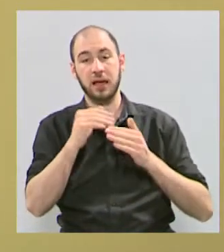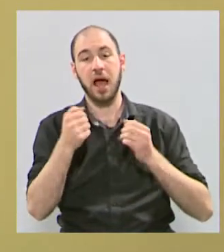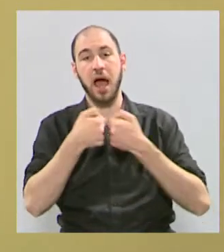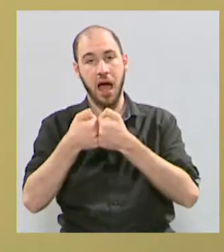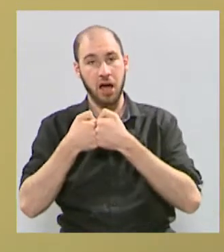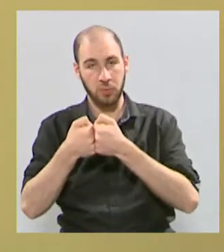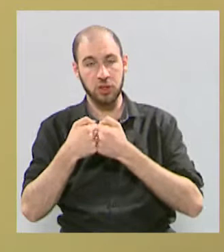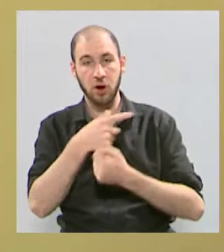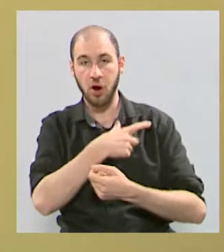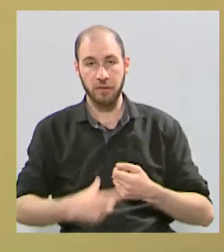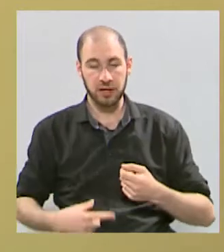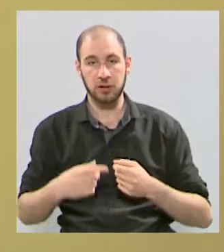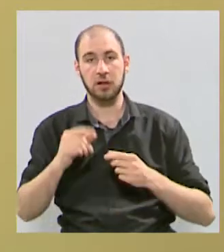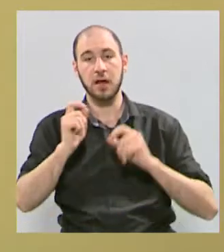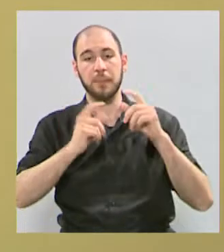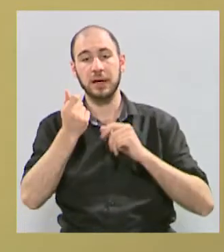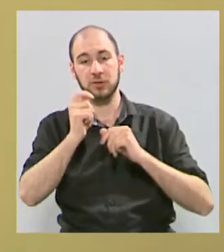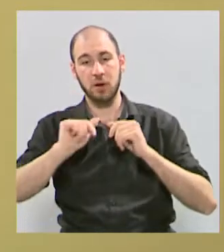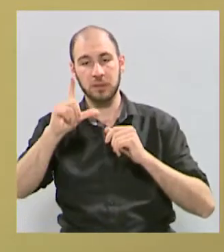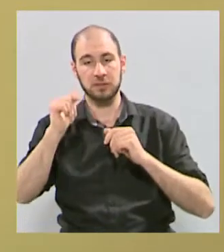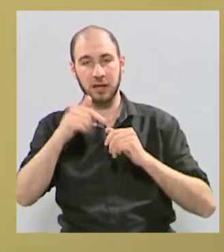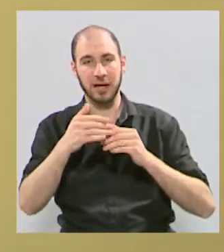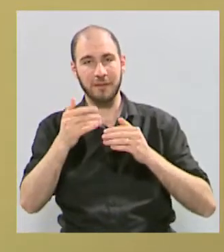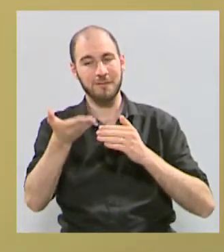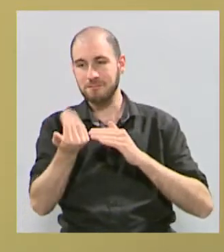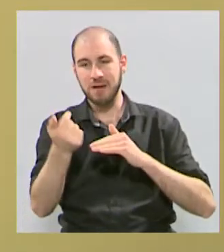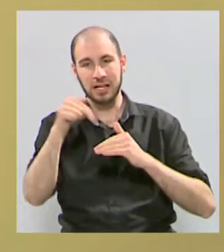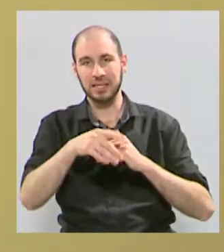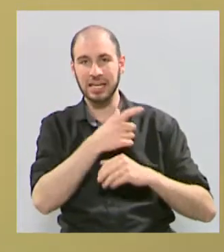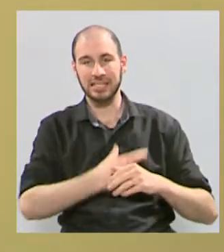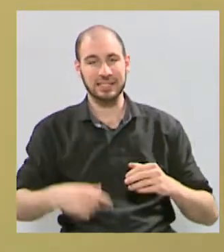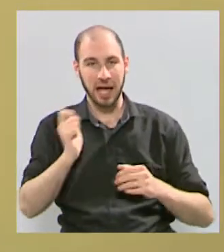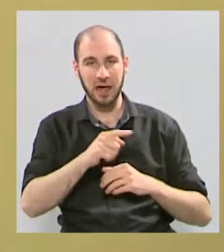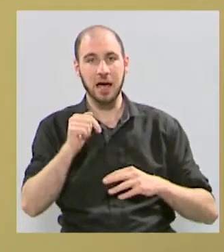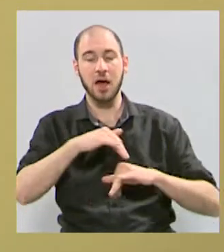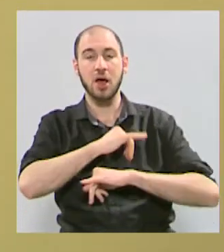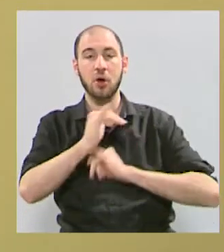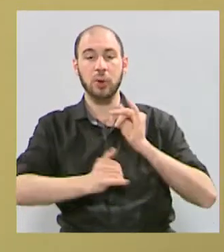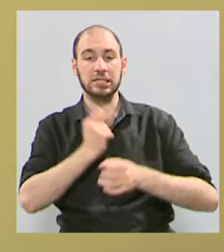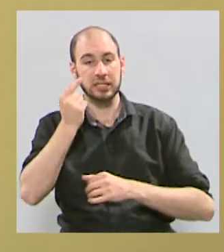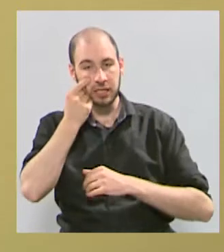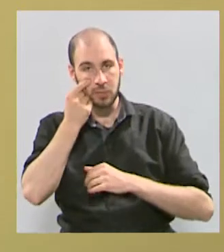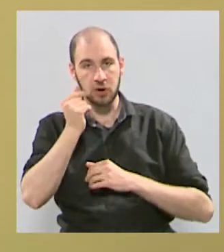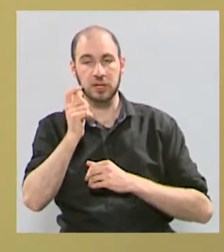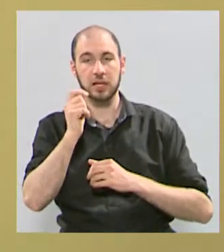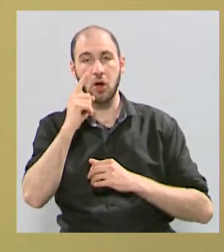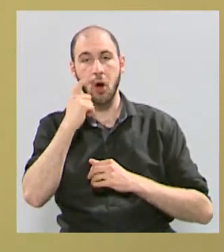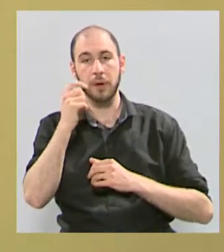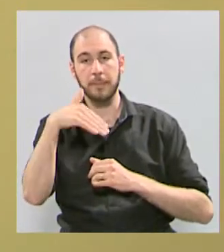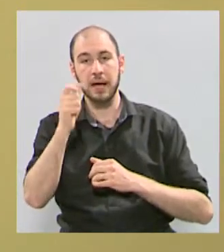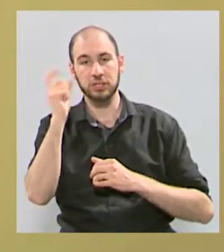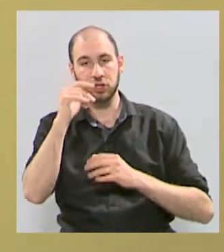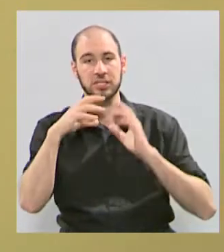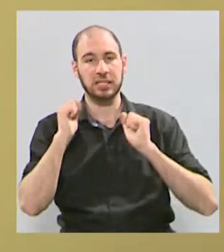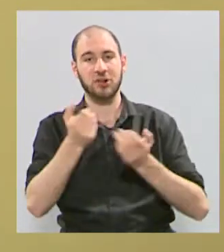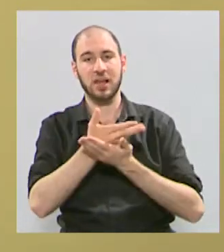arreglado con el gobierno y los números de la inflación no están cerrando para los estatales. Compartimos el testimonio de Roberto Macho, el